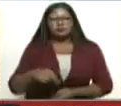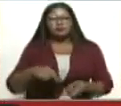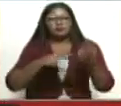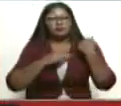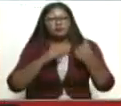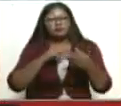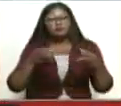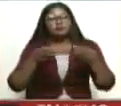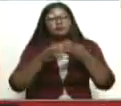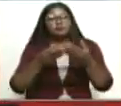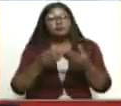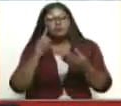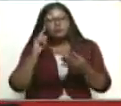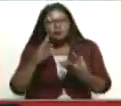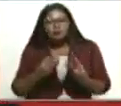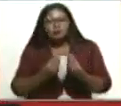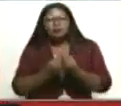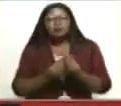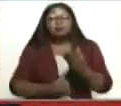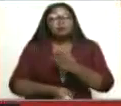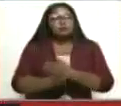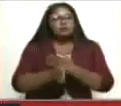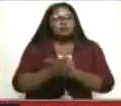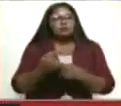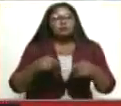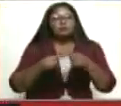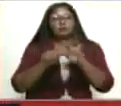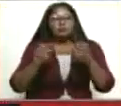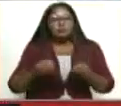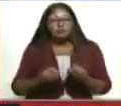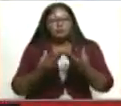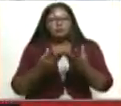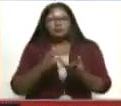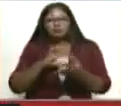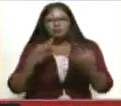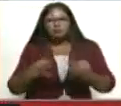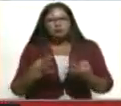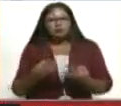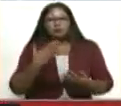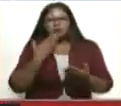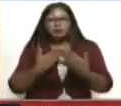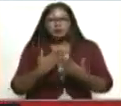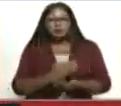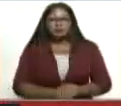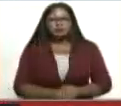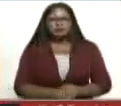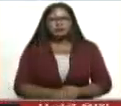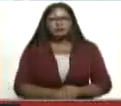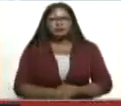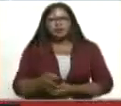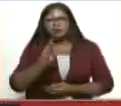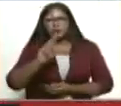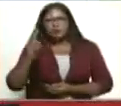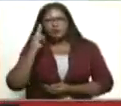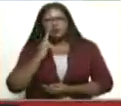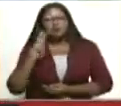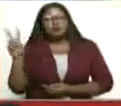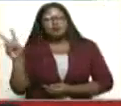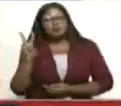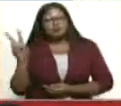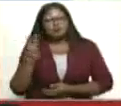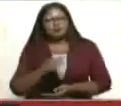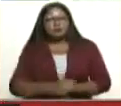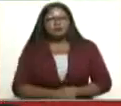países garantes y acompañantes permanentes, expresamos nuestro sincero agradecimiento a la República Bolivariana de